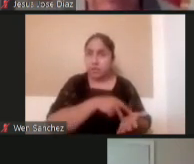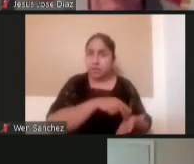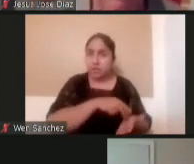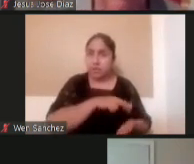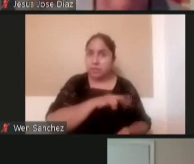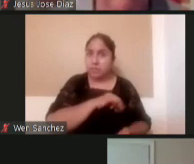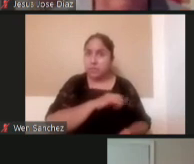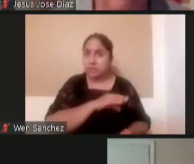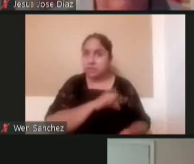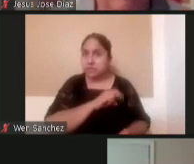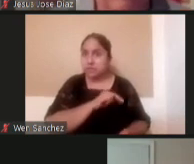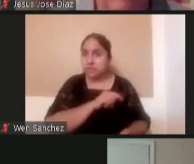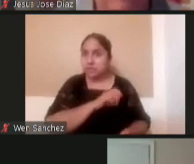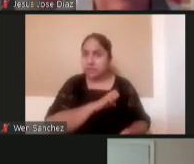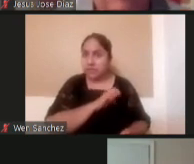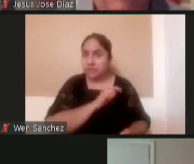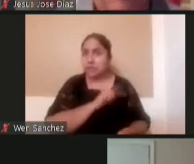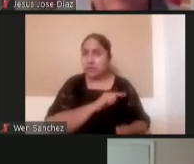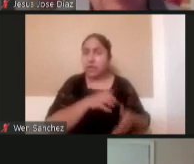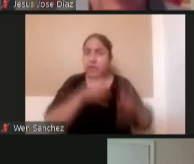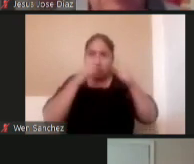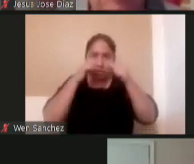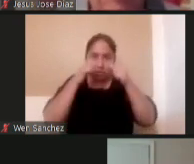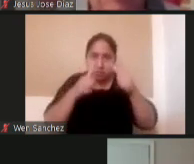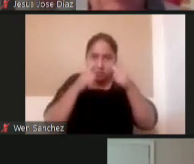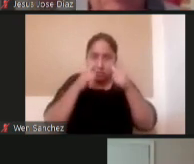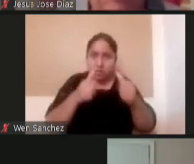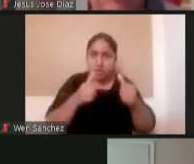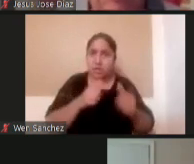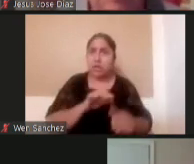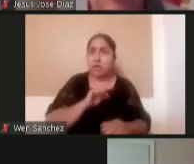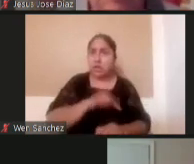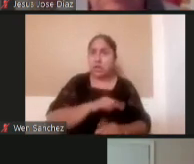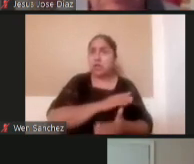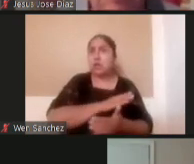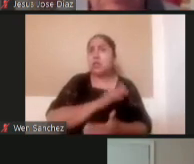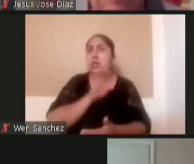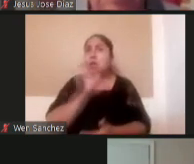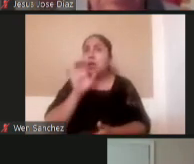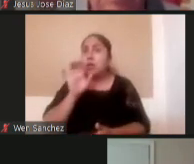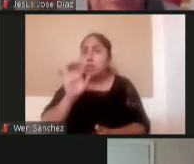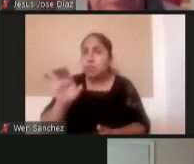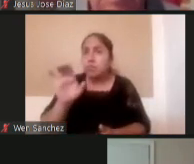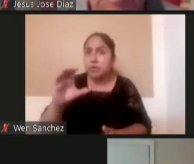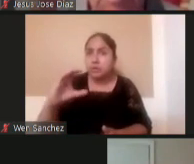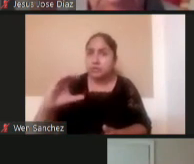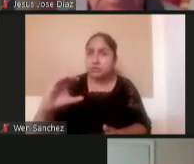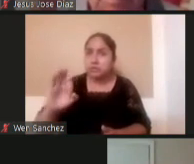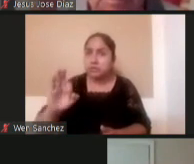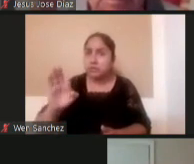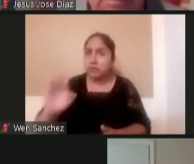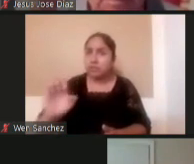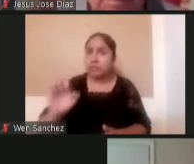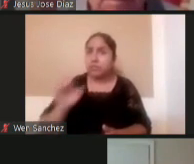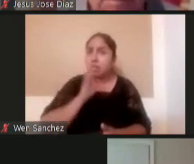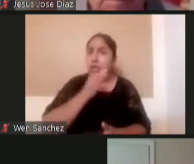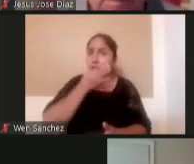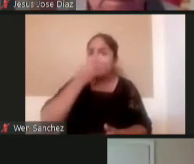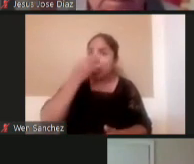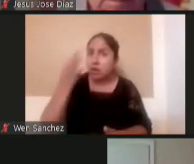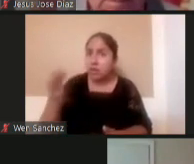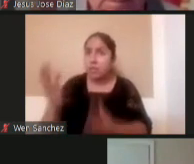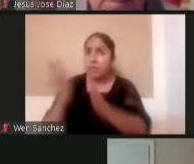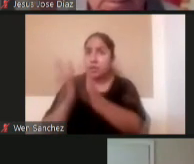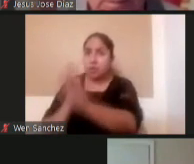nuestros oficios y solicitó a la Comisión Federal de Electricidad se revisaran las líneas eléctricas por los